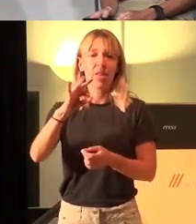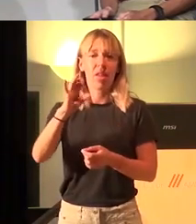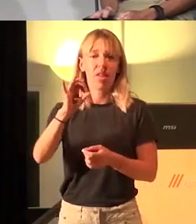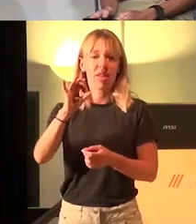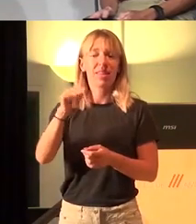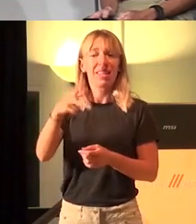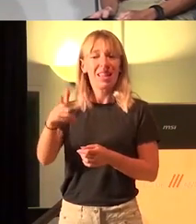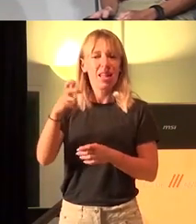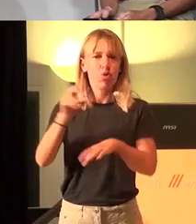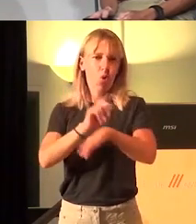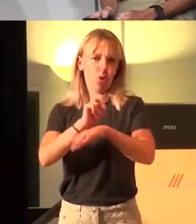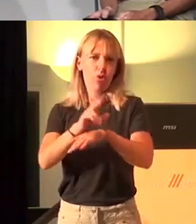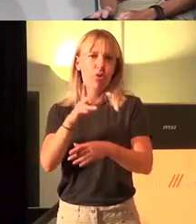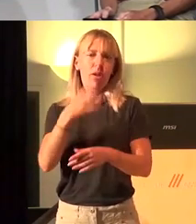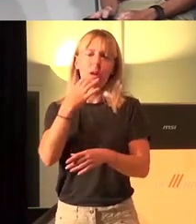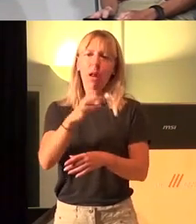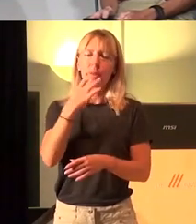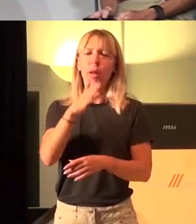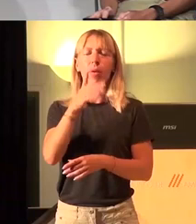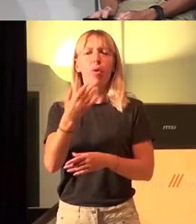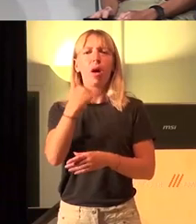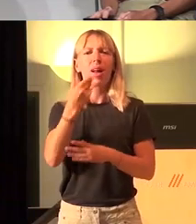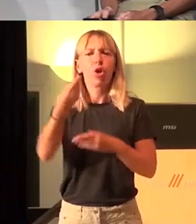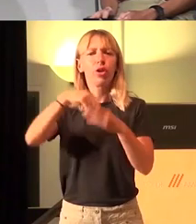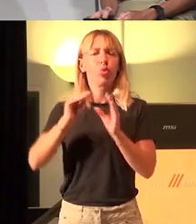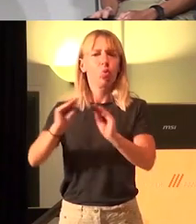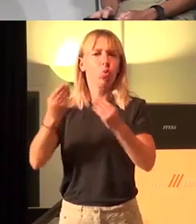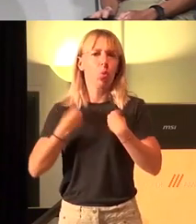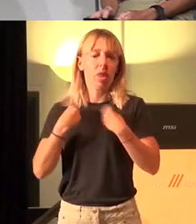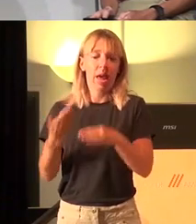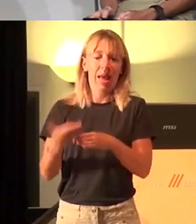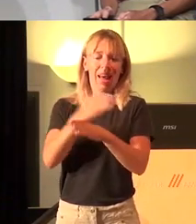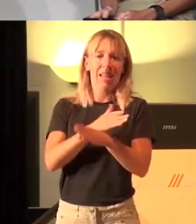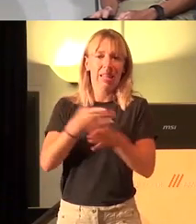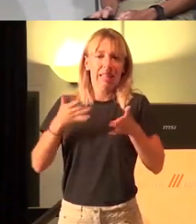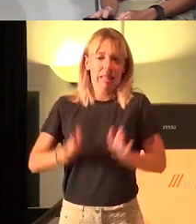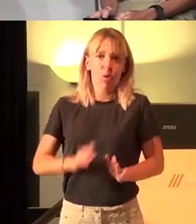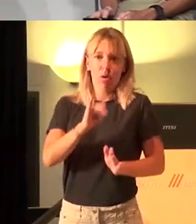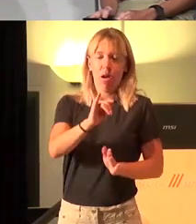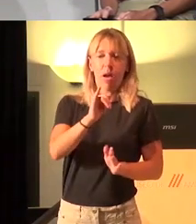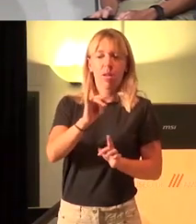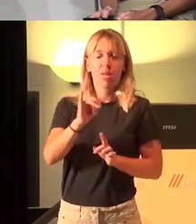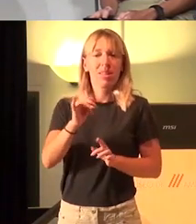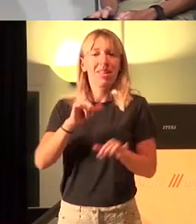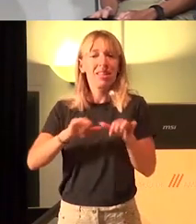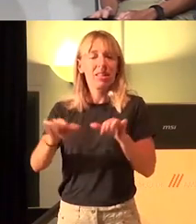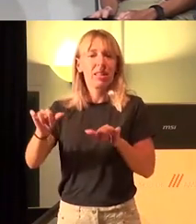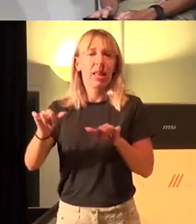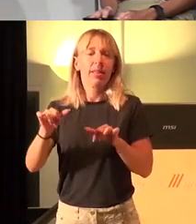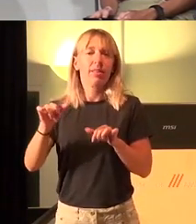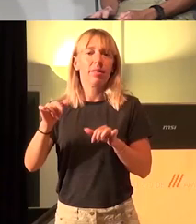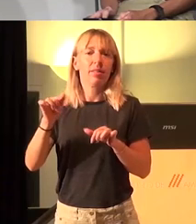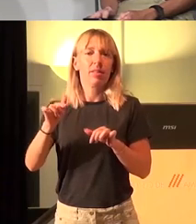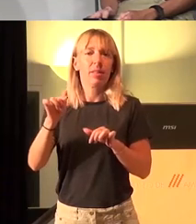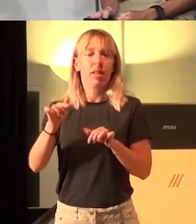al ocio que reclamaban, porque era algo que formaba parte de sus vidas antes de tener a sus hijos y desde que el autismo